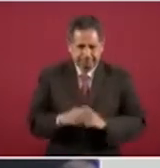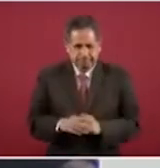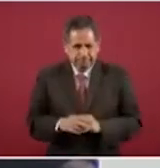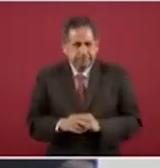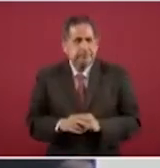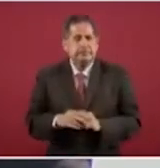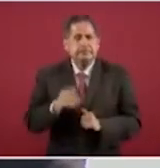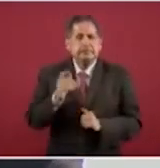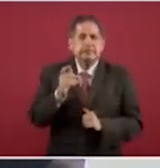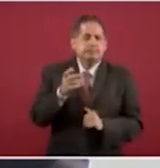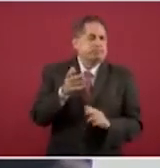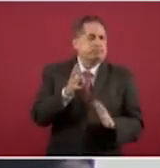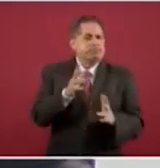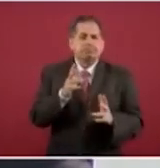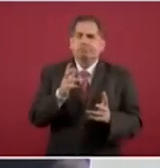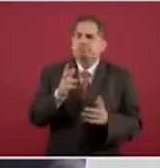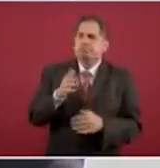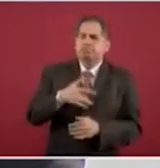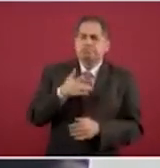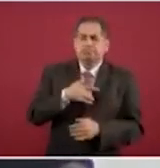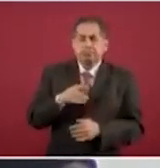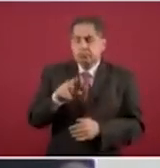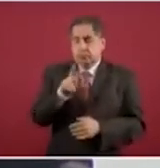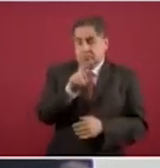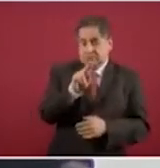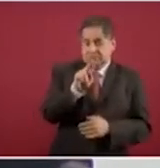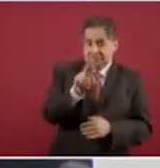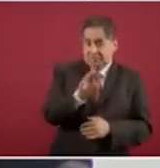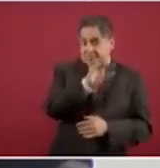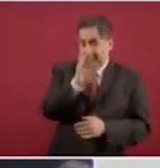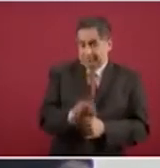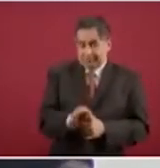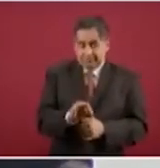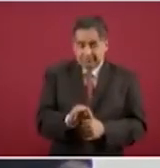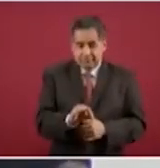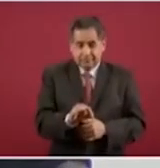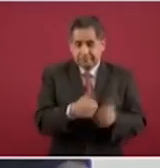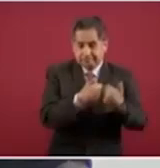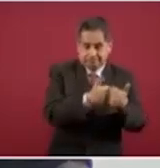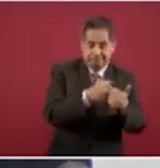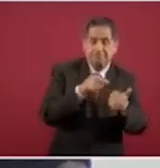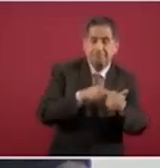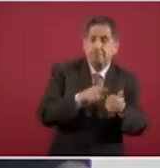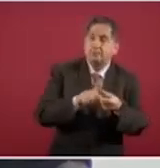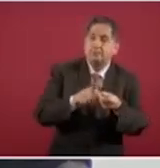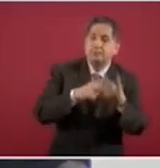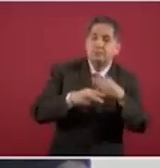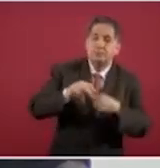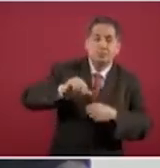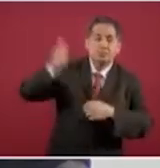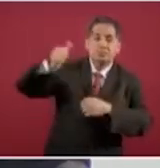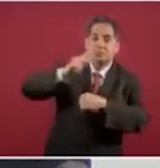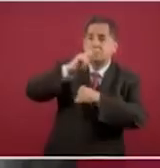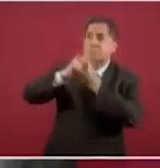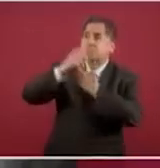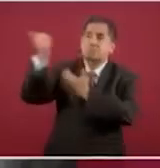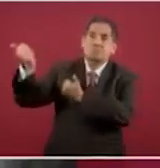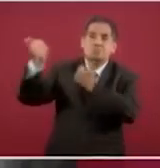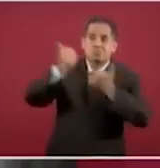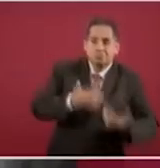fracciones más o menos el 80% del pan que comemos viene de trigo importado